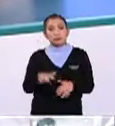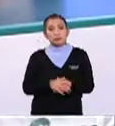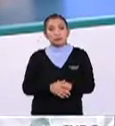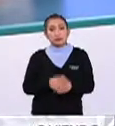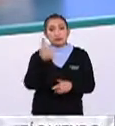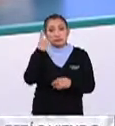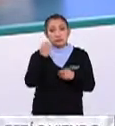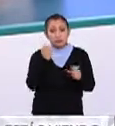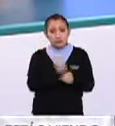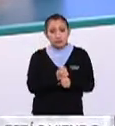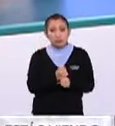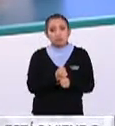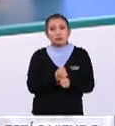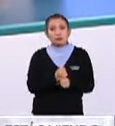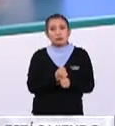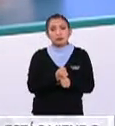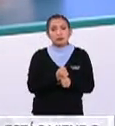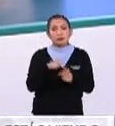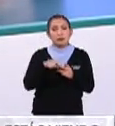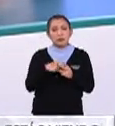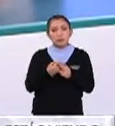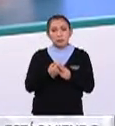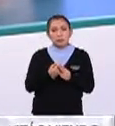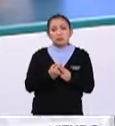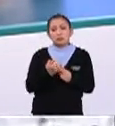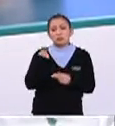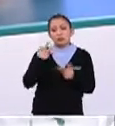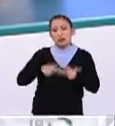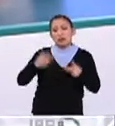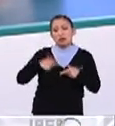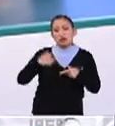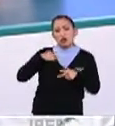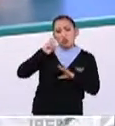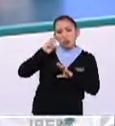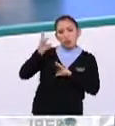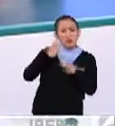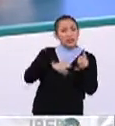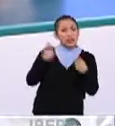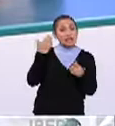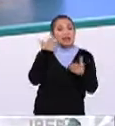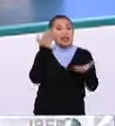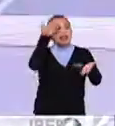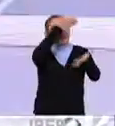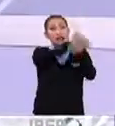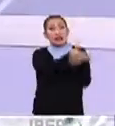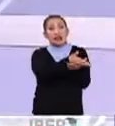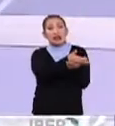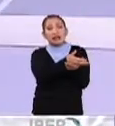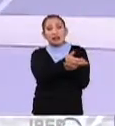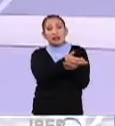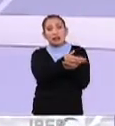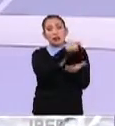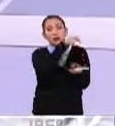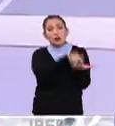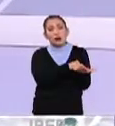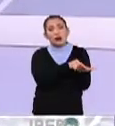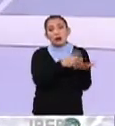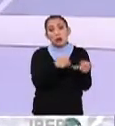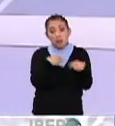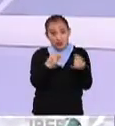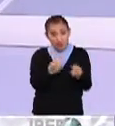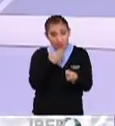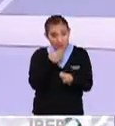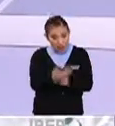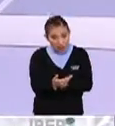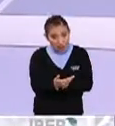cada año pues, surgen muchísimos migrantes anónimos que buscan llegar a ciertos destinos que no les ofrecen